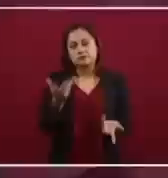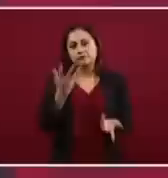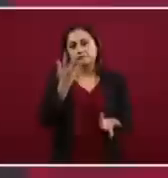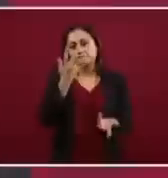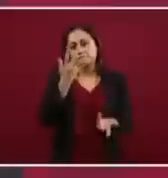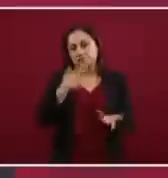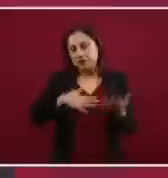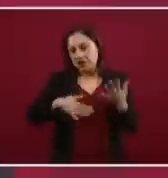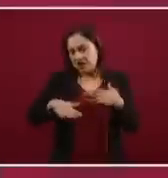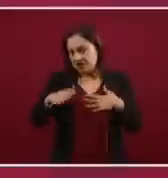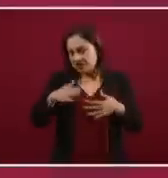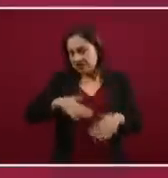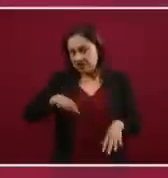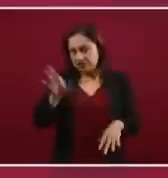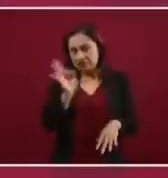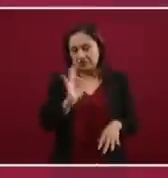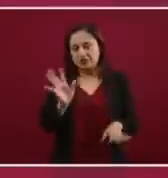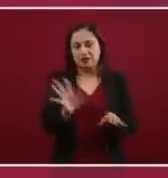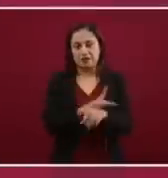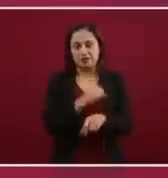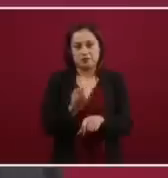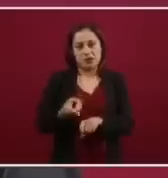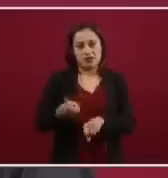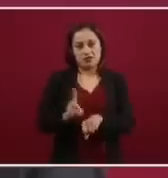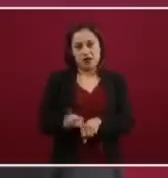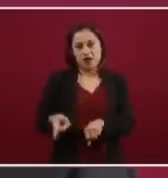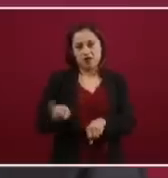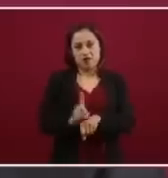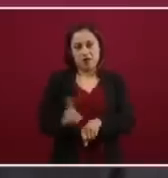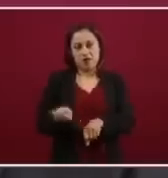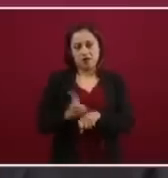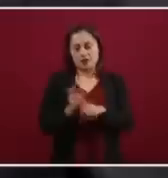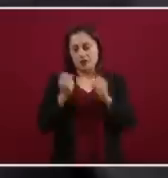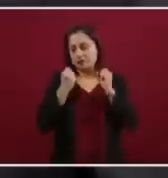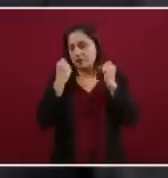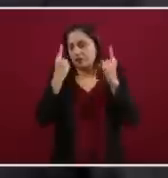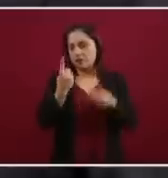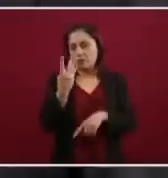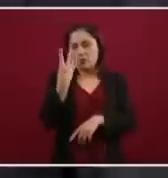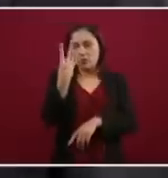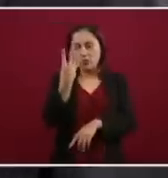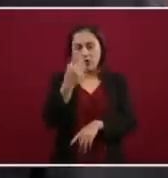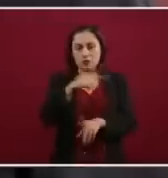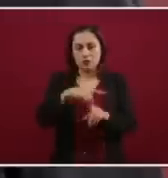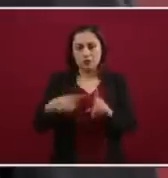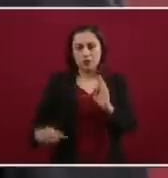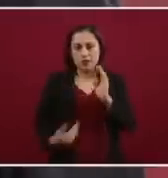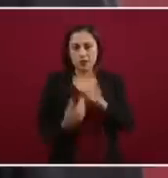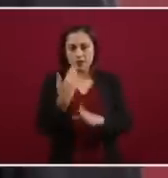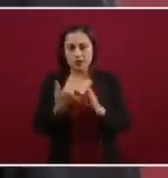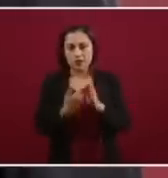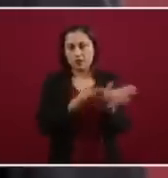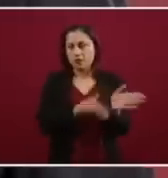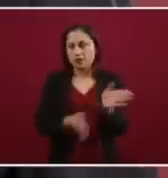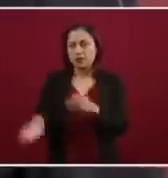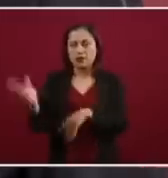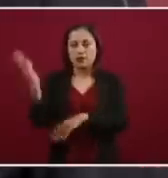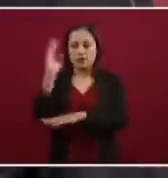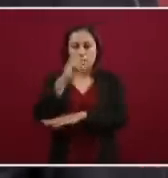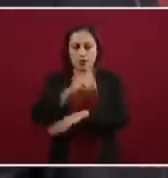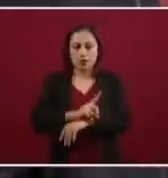los días a las 4:30 de la mañana y acostarse a las 10, 11, 12 y recibir